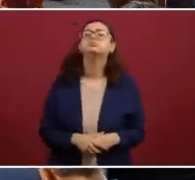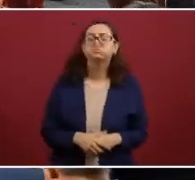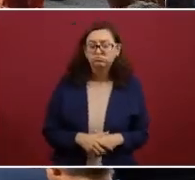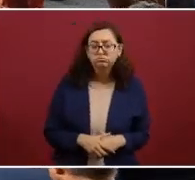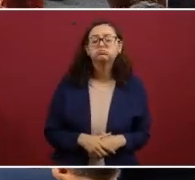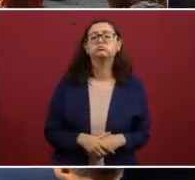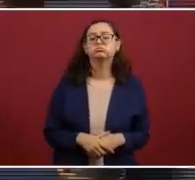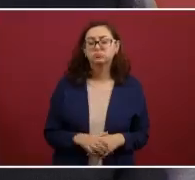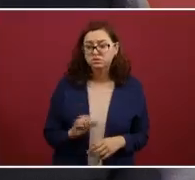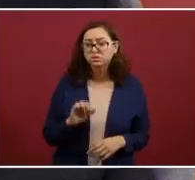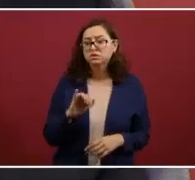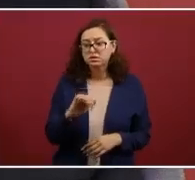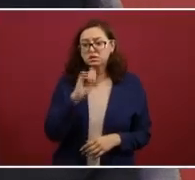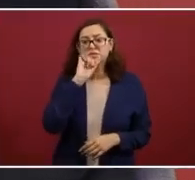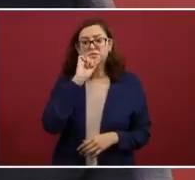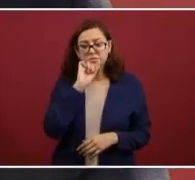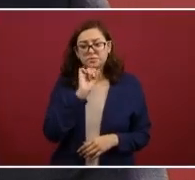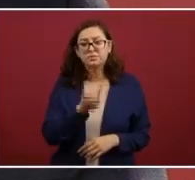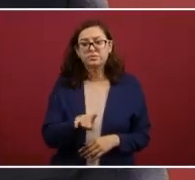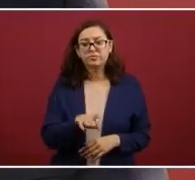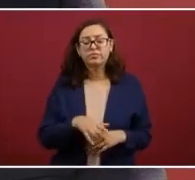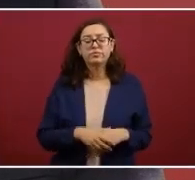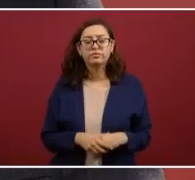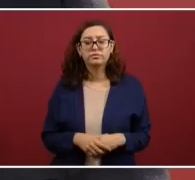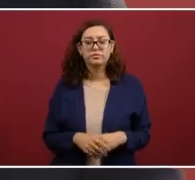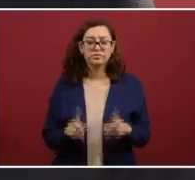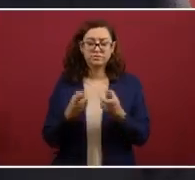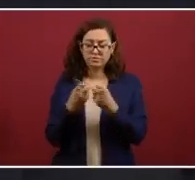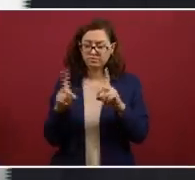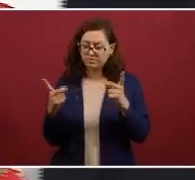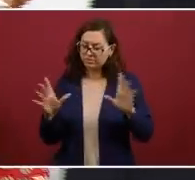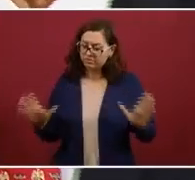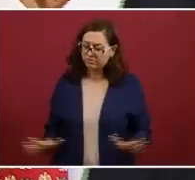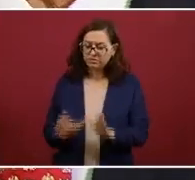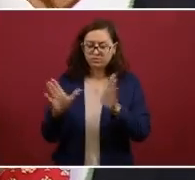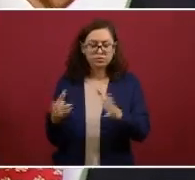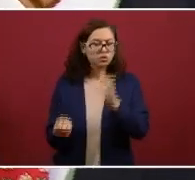el apoyo al desarrollo de energías